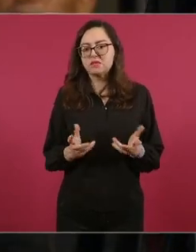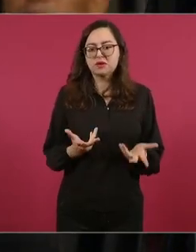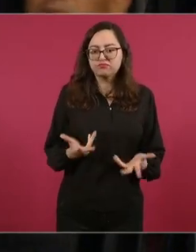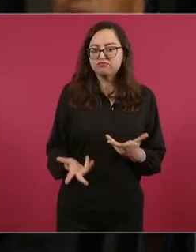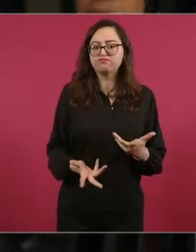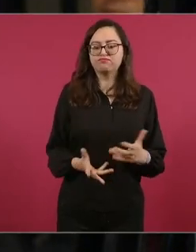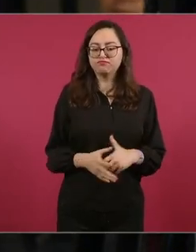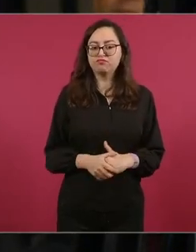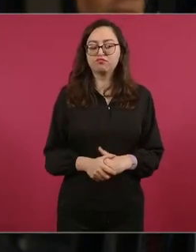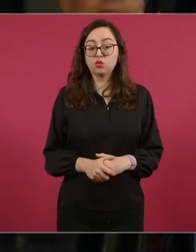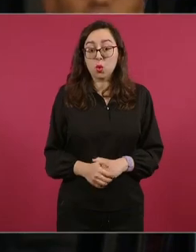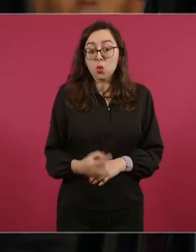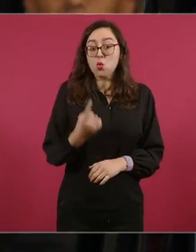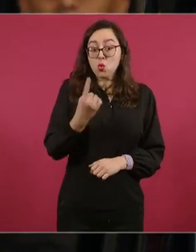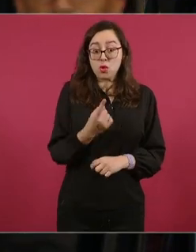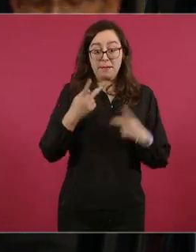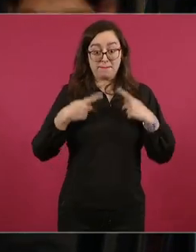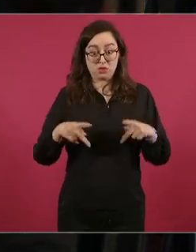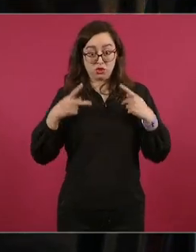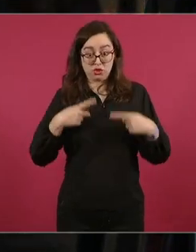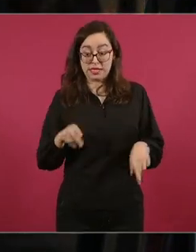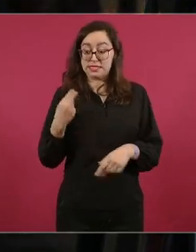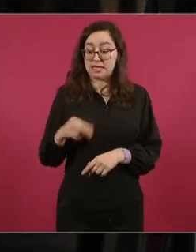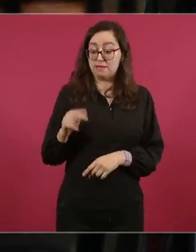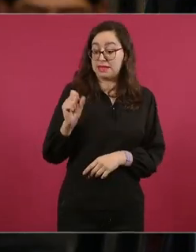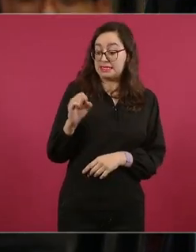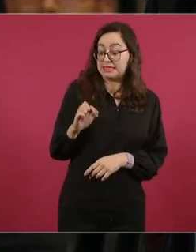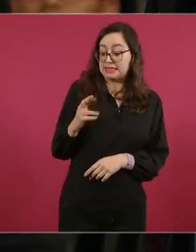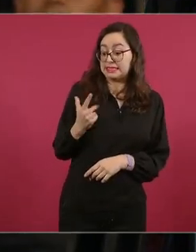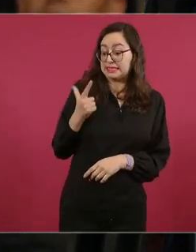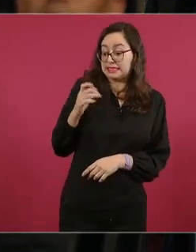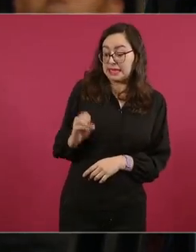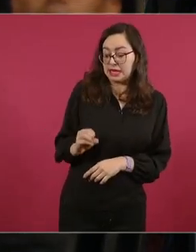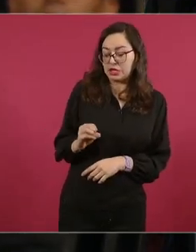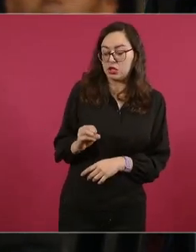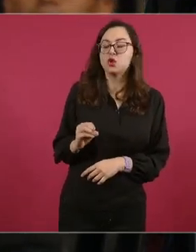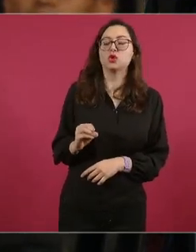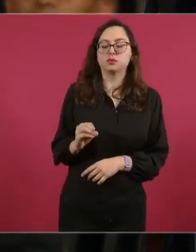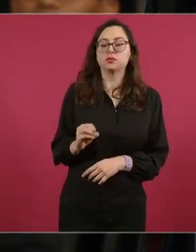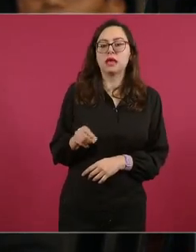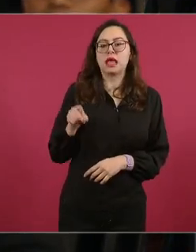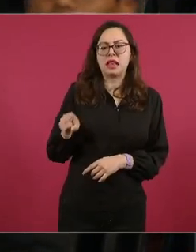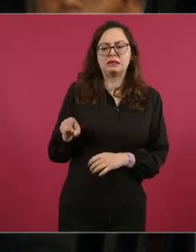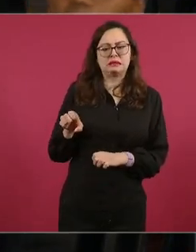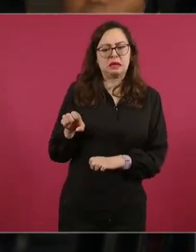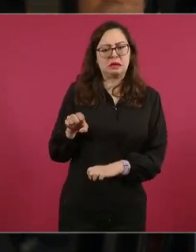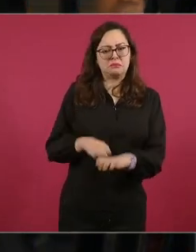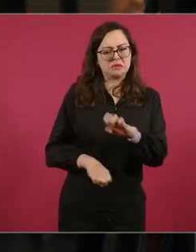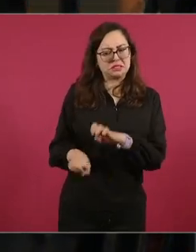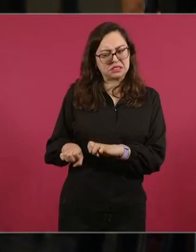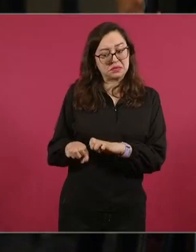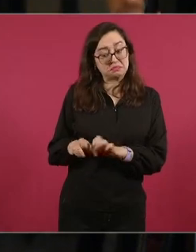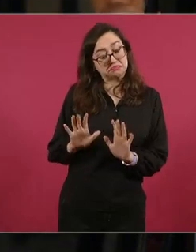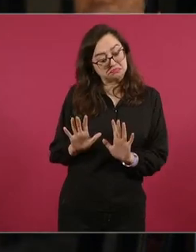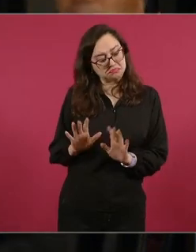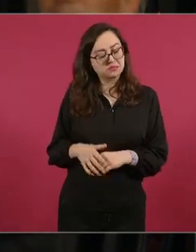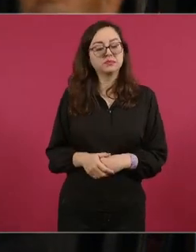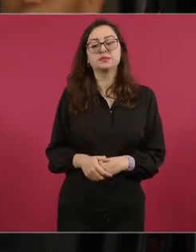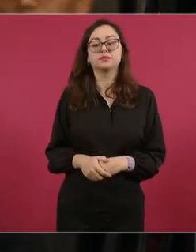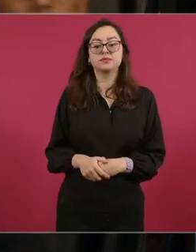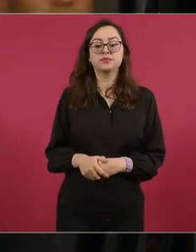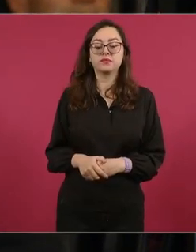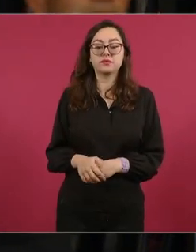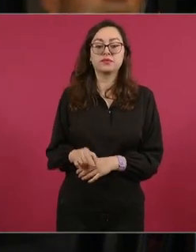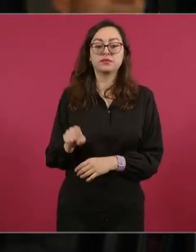Loredo, un empresario o presunto empresario, que en el pasado bloqueó la